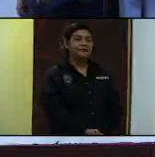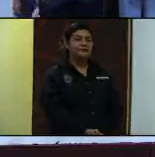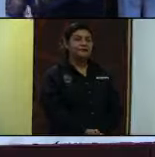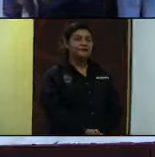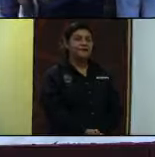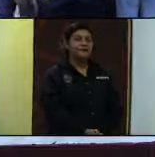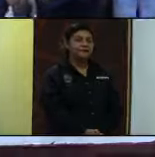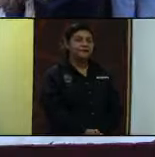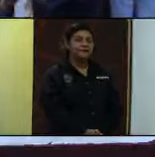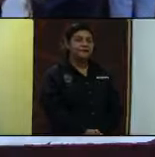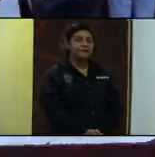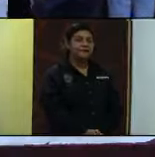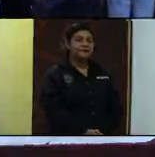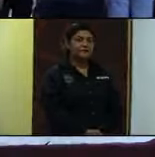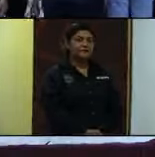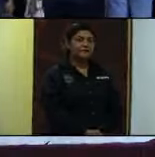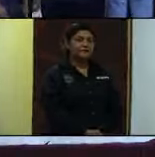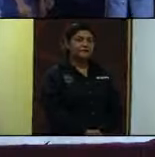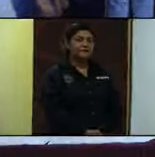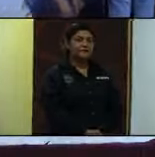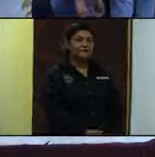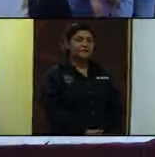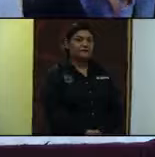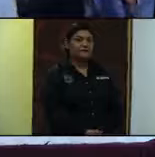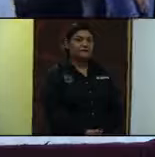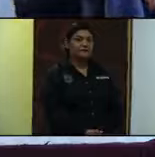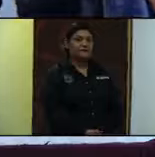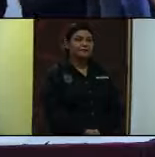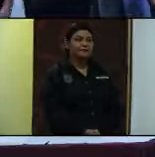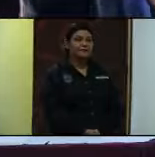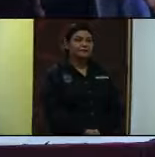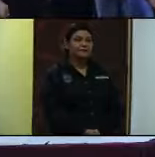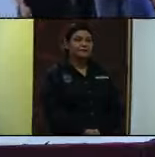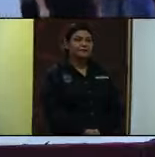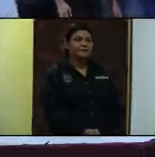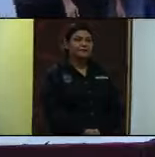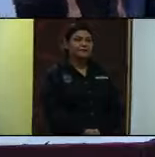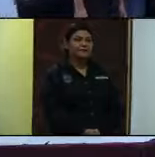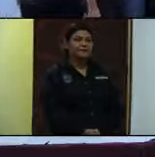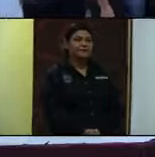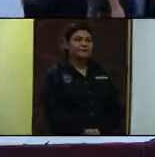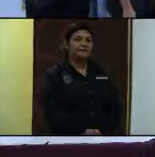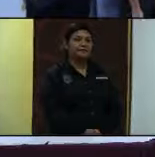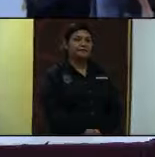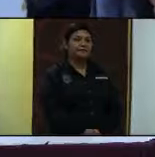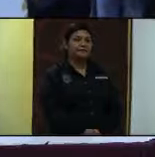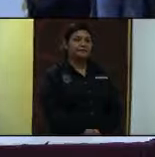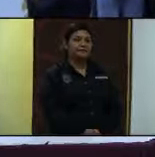Faltan tres, ¿dónde están las otras? Dos, tres. Acá, hijo, acá están. Acá están, presidente.